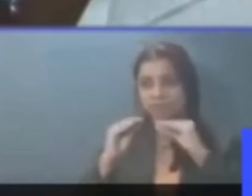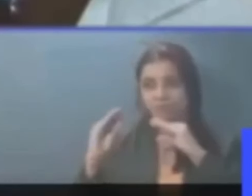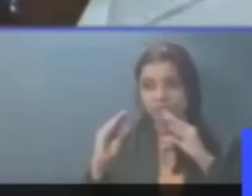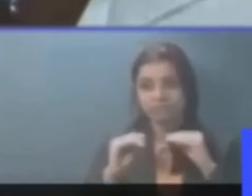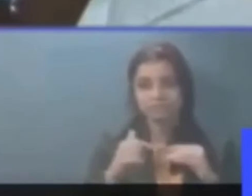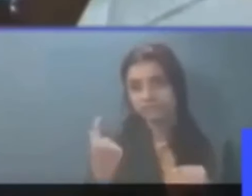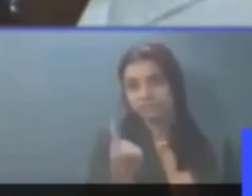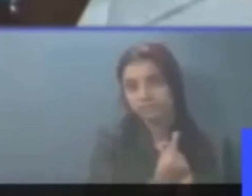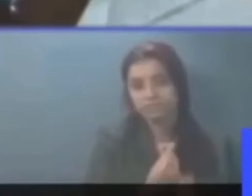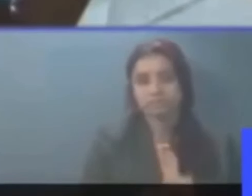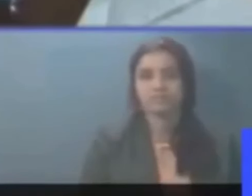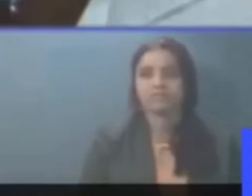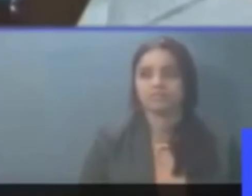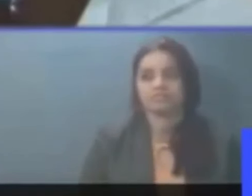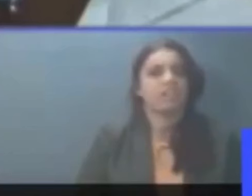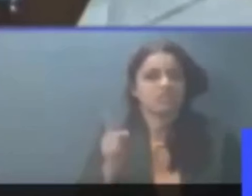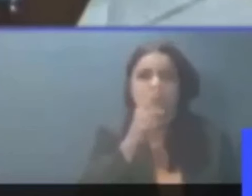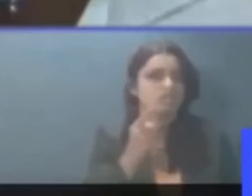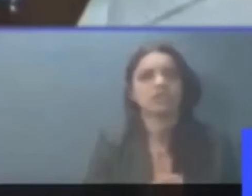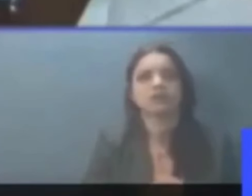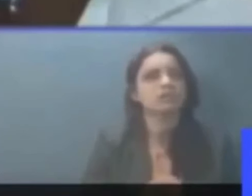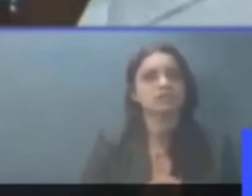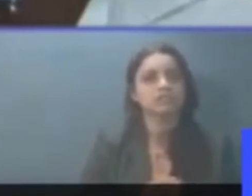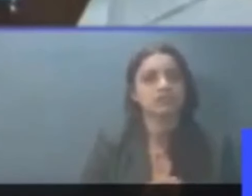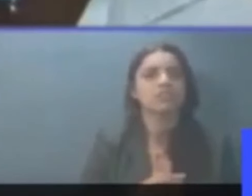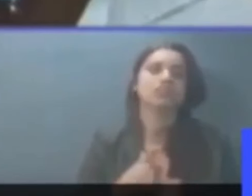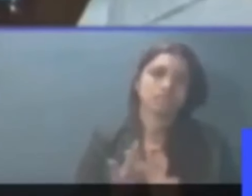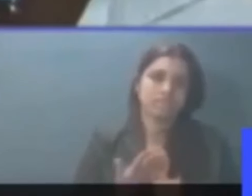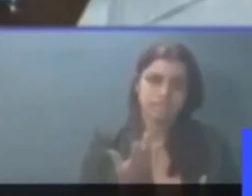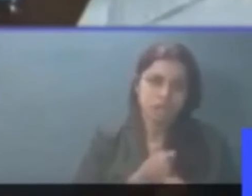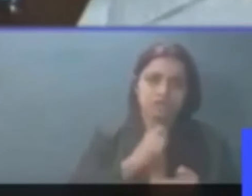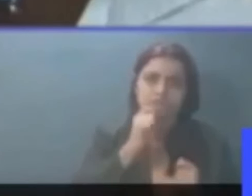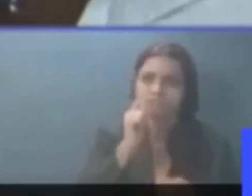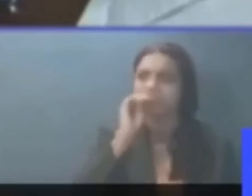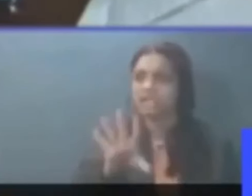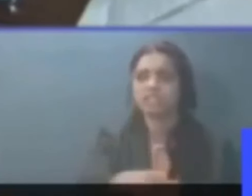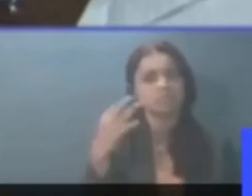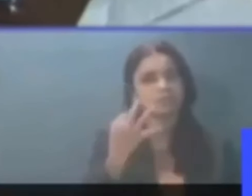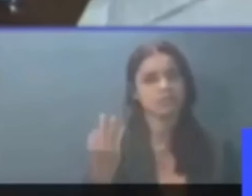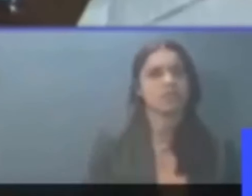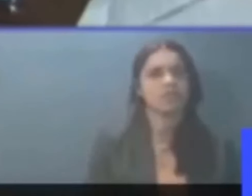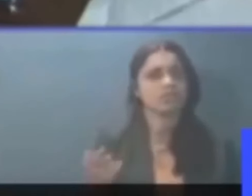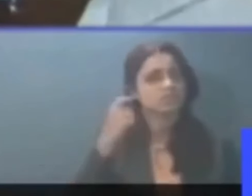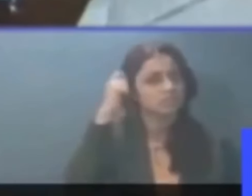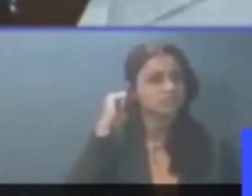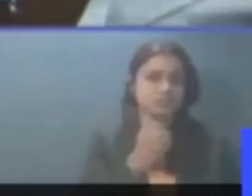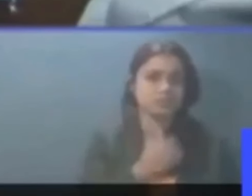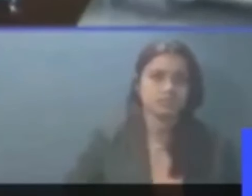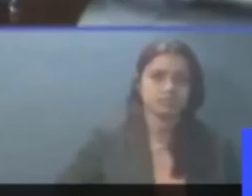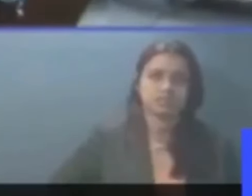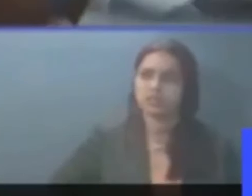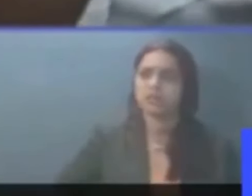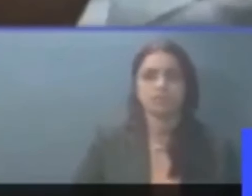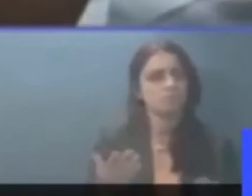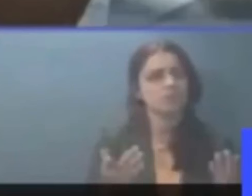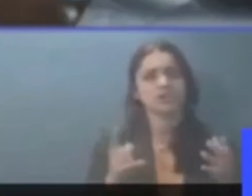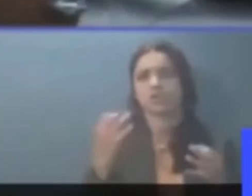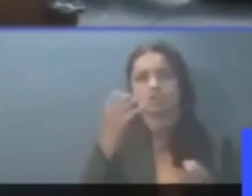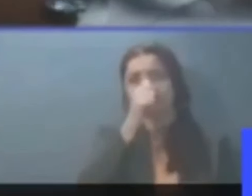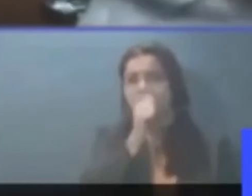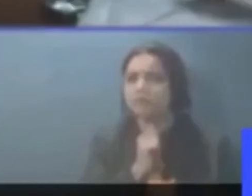determinada persona. Eso no es correcto. Yo lo quiero denunciar públicamente, señor presidente, porque no es